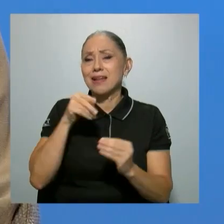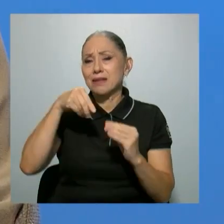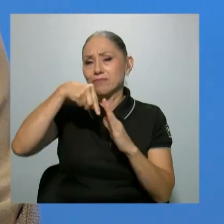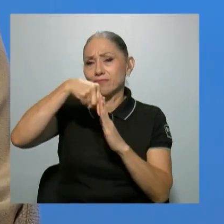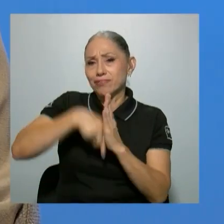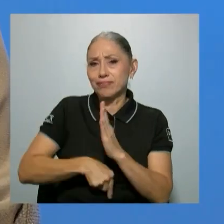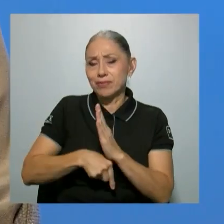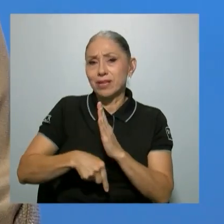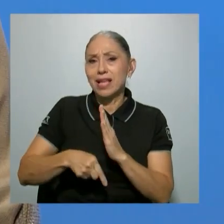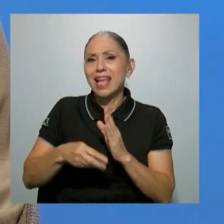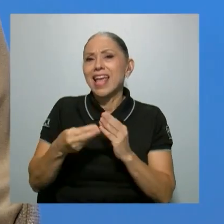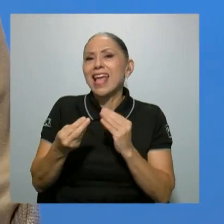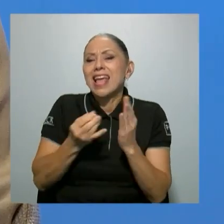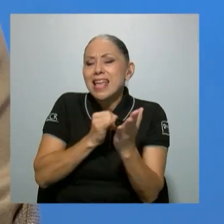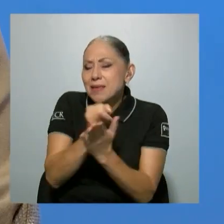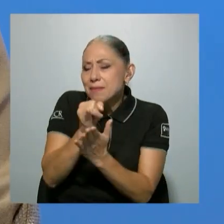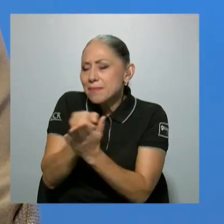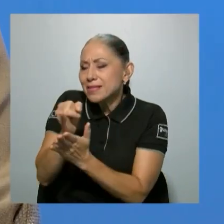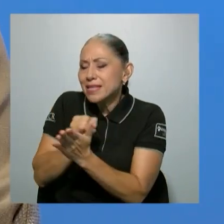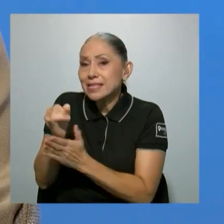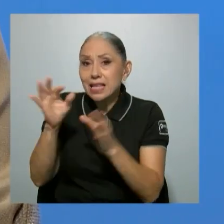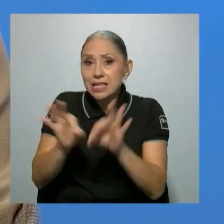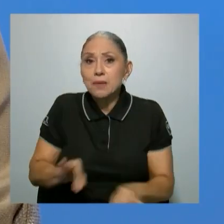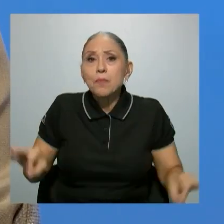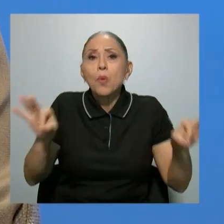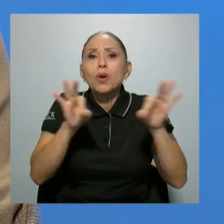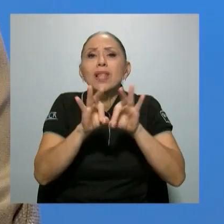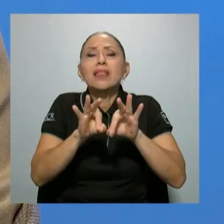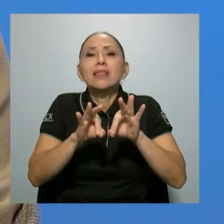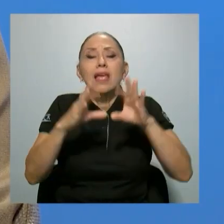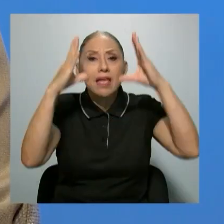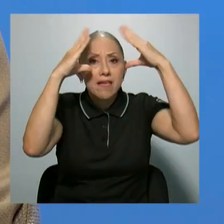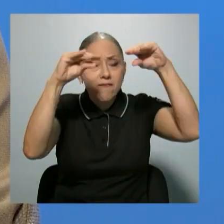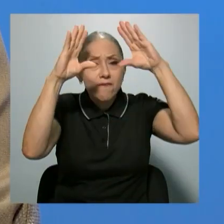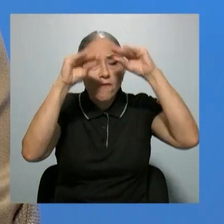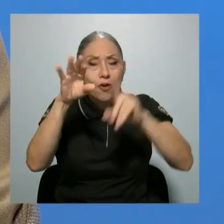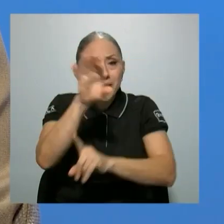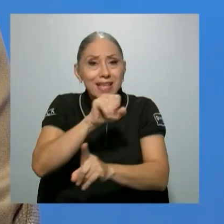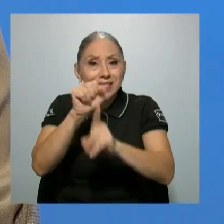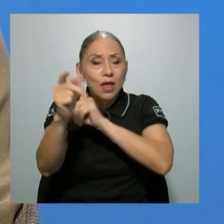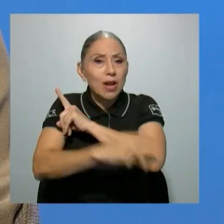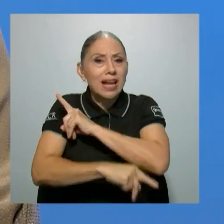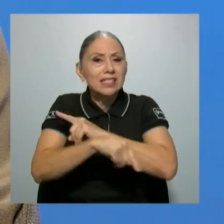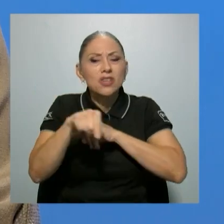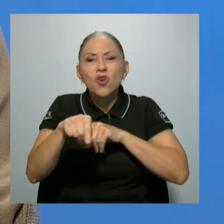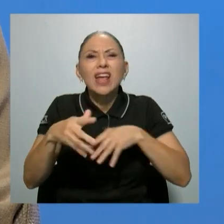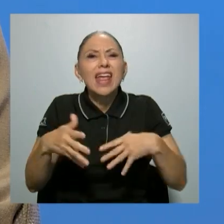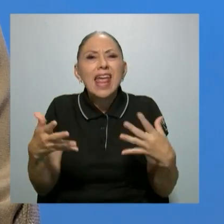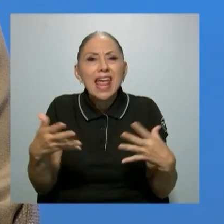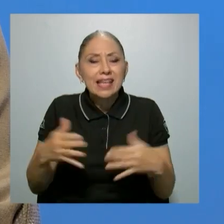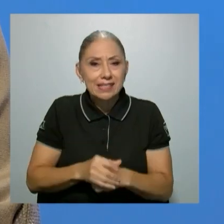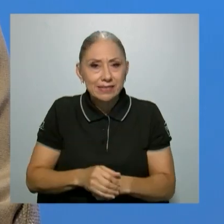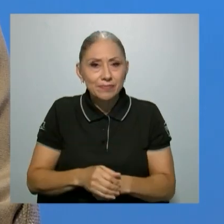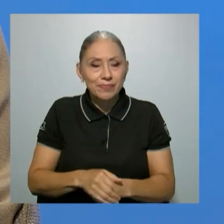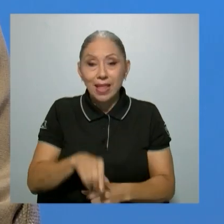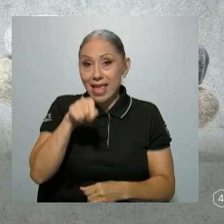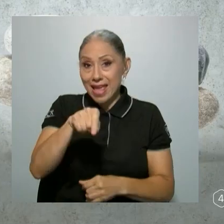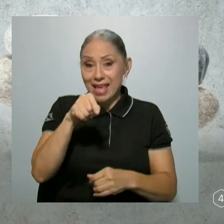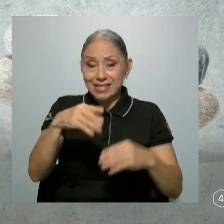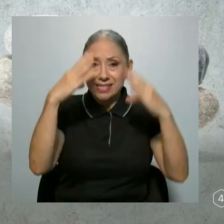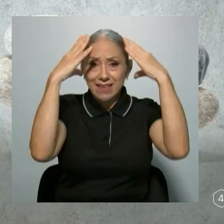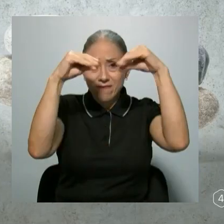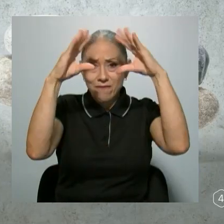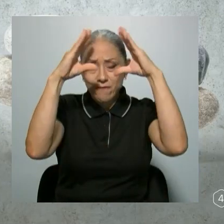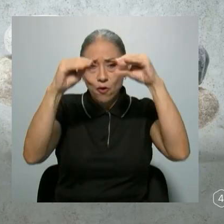es importante mencionar qué es el informe Estado de la Nación para las personas que no nos conocen. El informe,